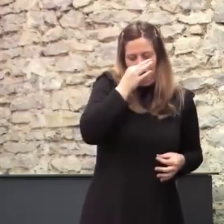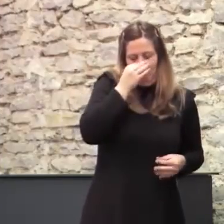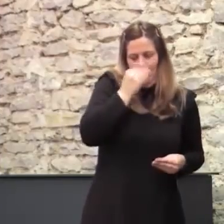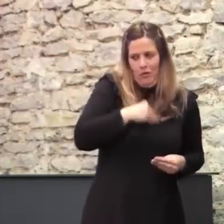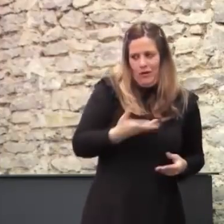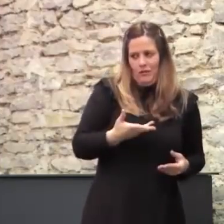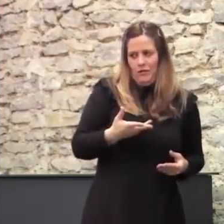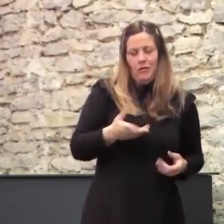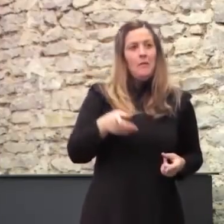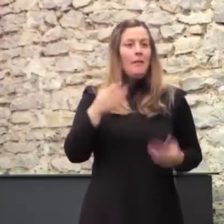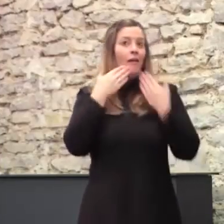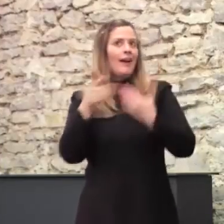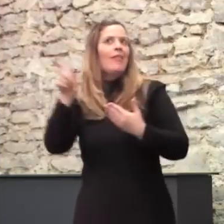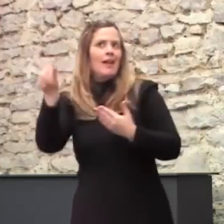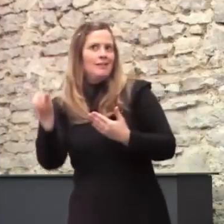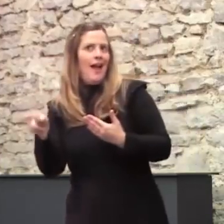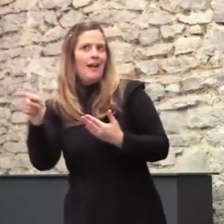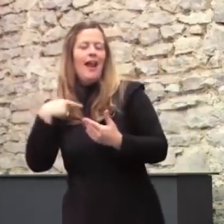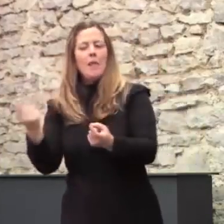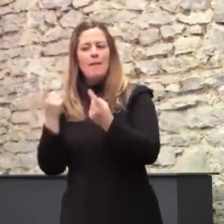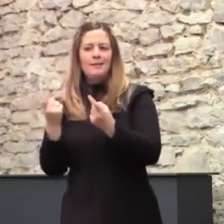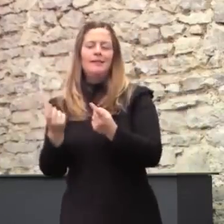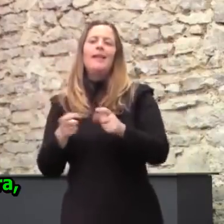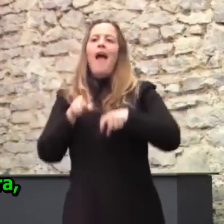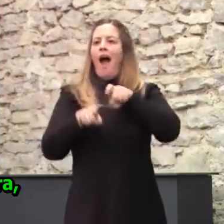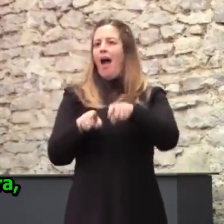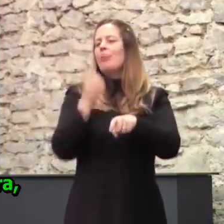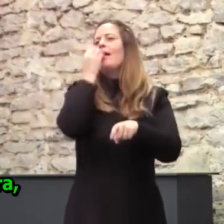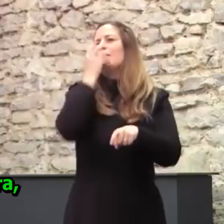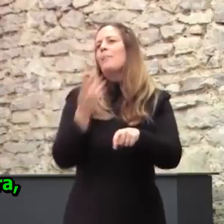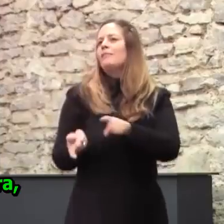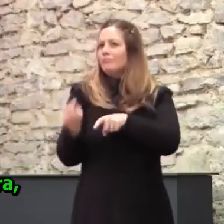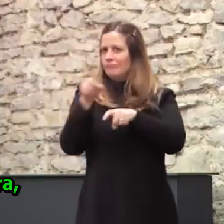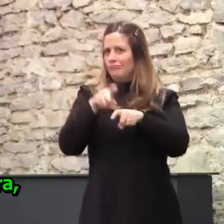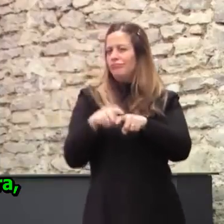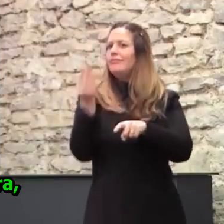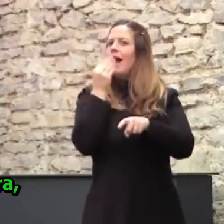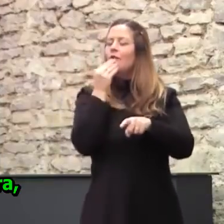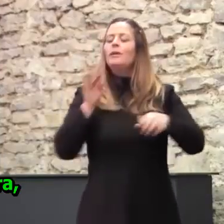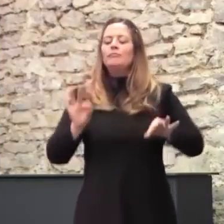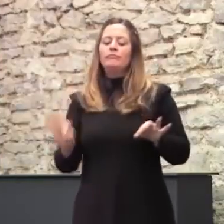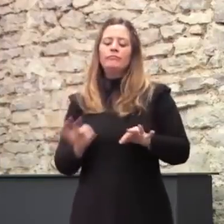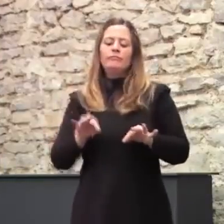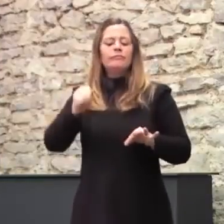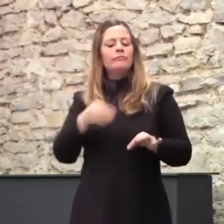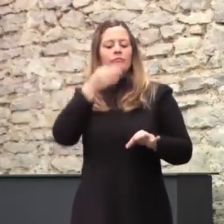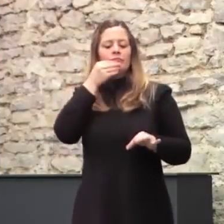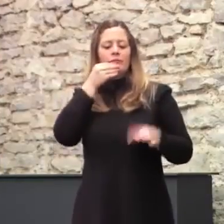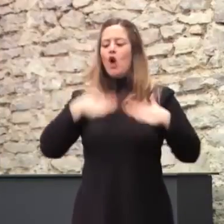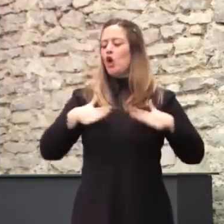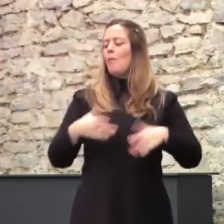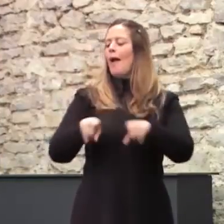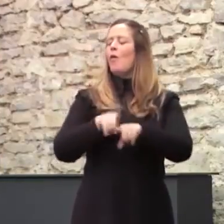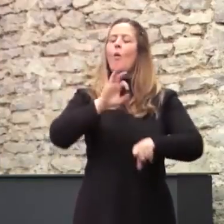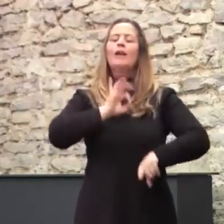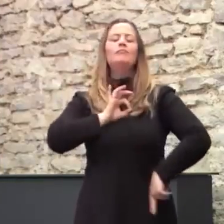enseña a caminar bien, juntando las piernas, me enseña a sentarme bien, me enseña a comer como una señora, correctamente, me viste de señora,